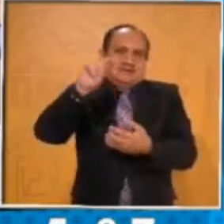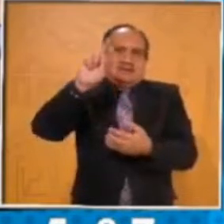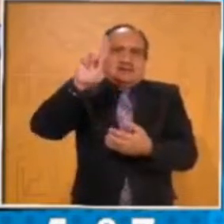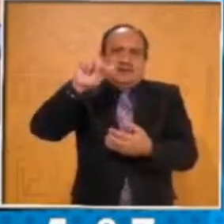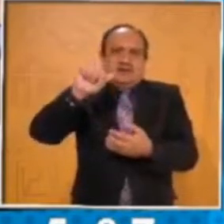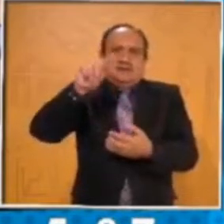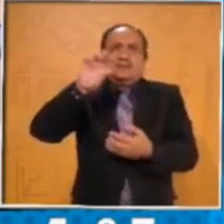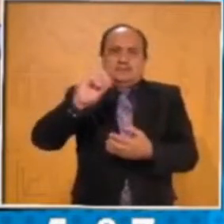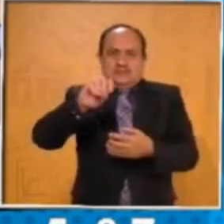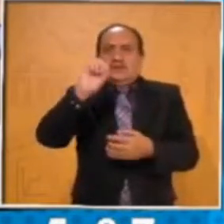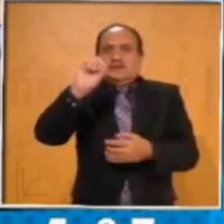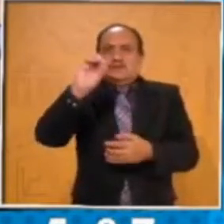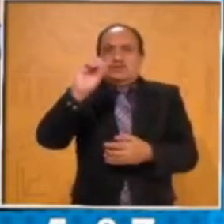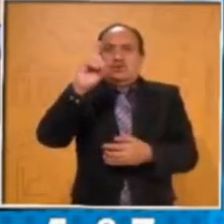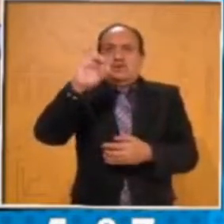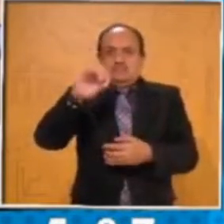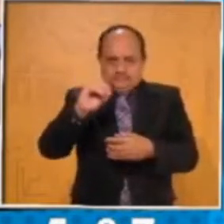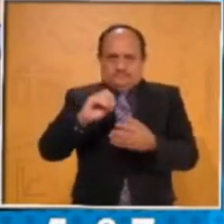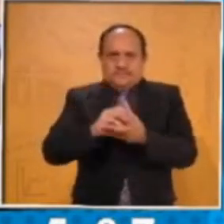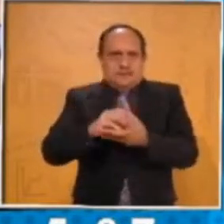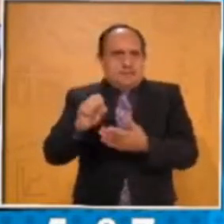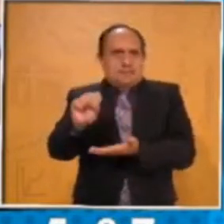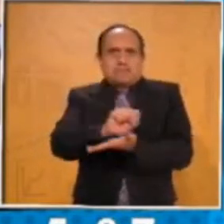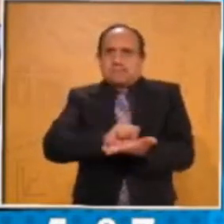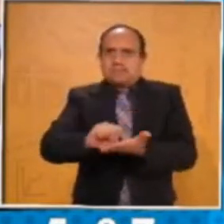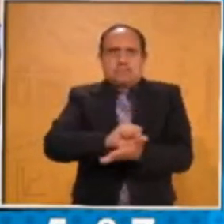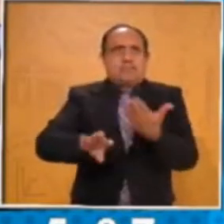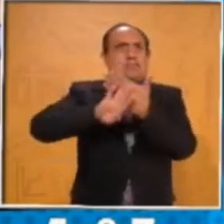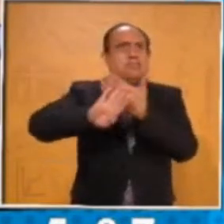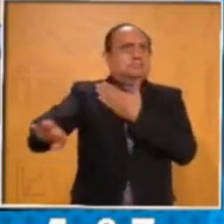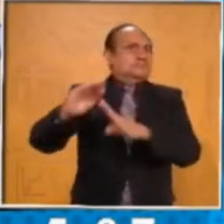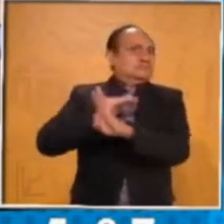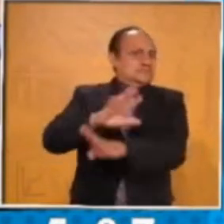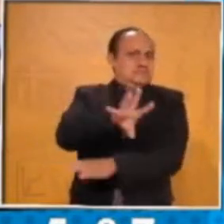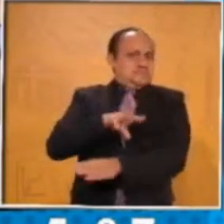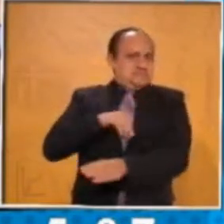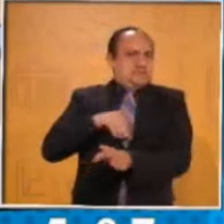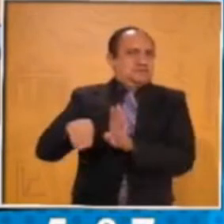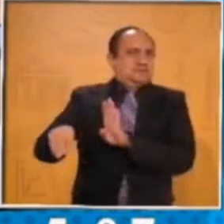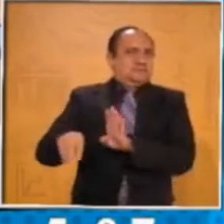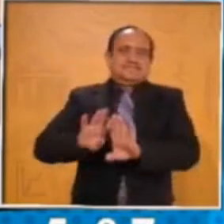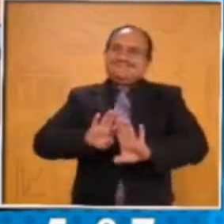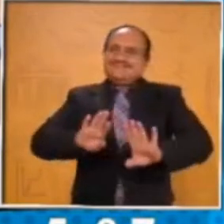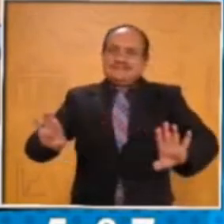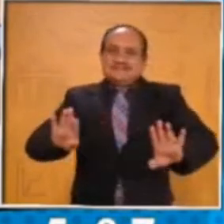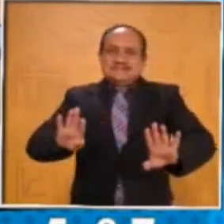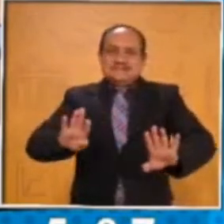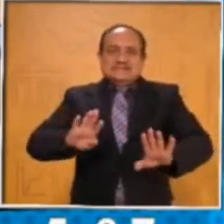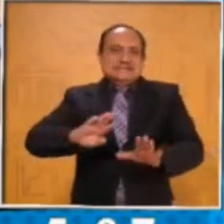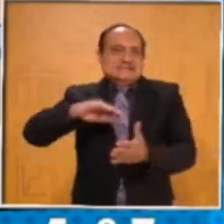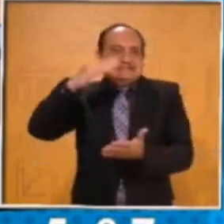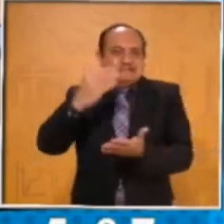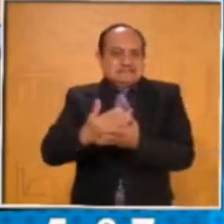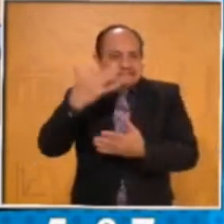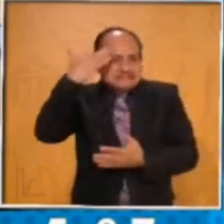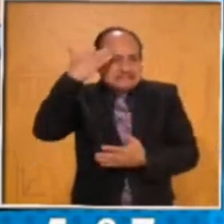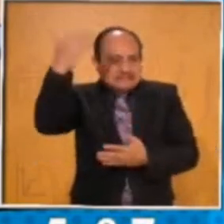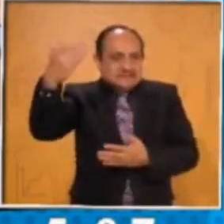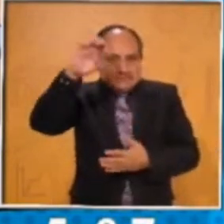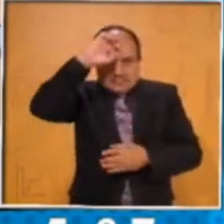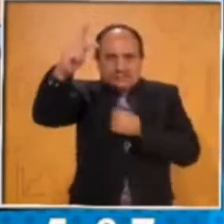no solo se curaban, sino que prevenían el contagio. Era ya un poco tarde para Europa, pero viajó a